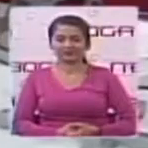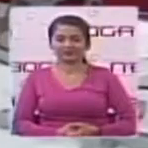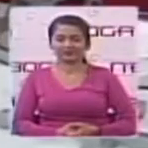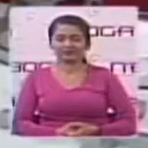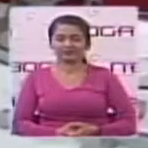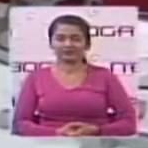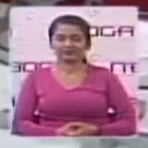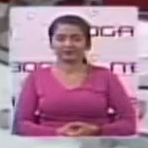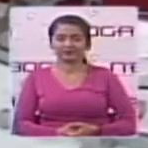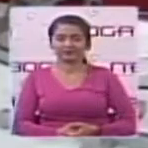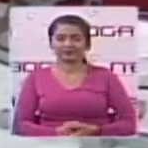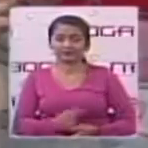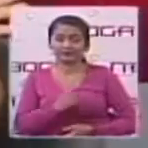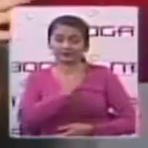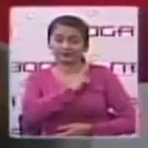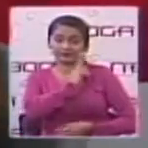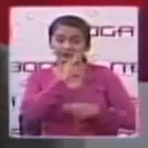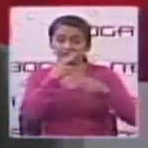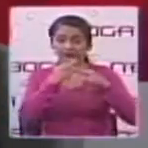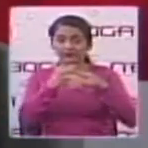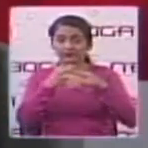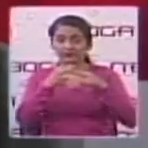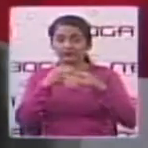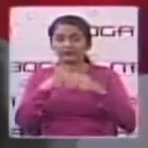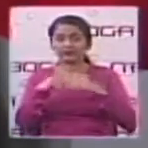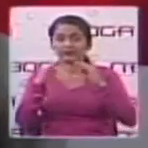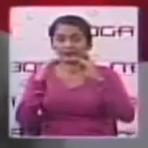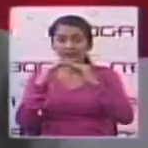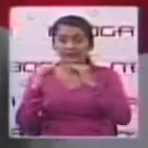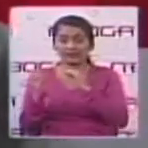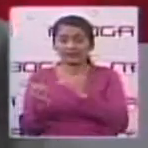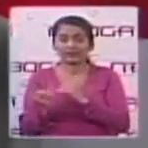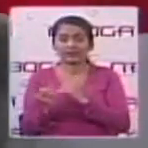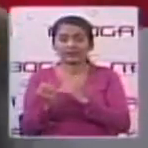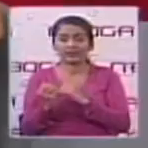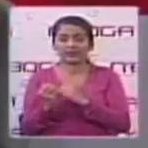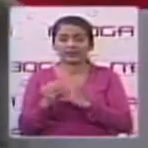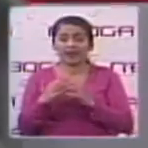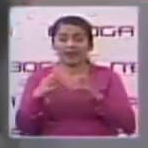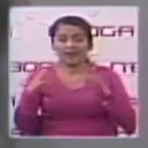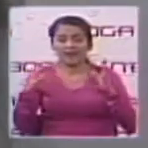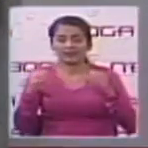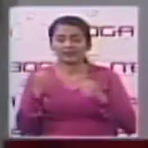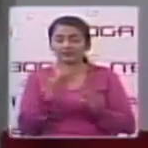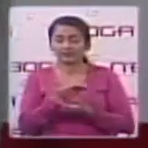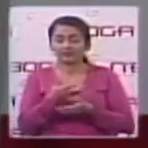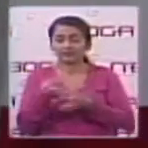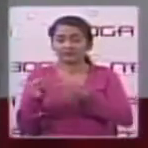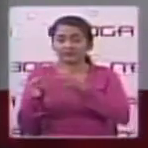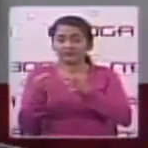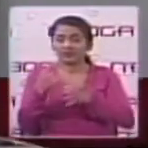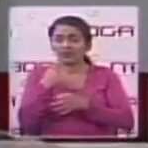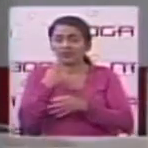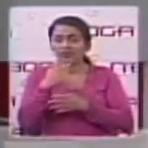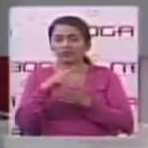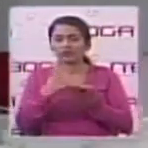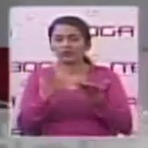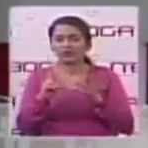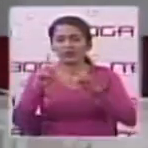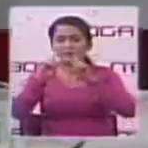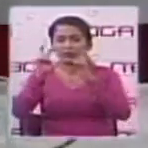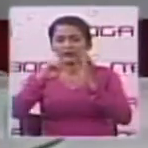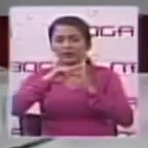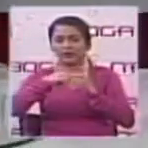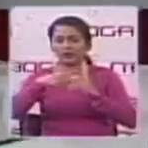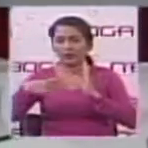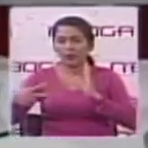a la Universidad Casa Grande, porque les comento que se llevó a cabo un desayuno conversatorio sobre el futuro de los medios informativos, sobre las